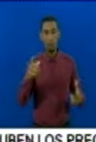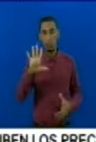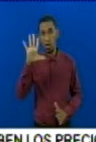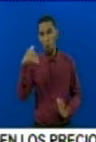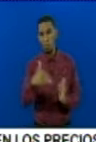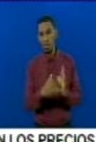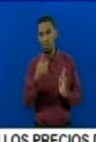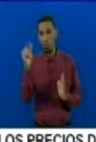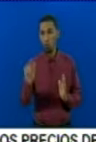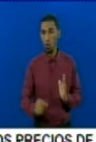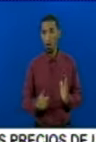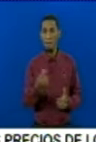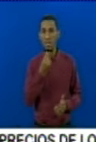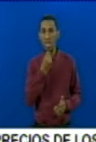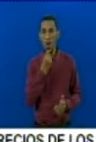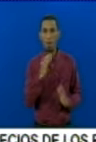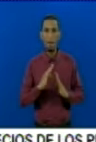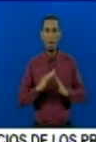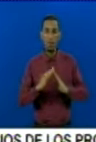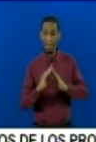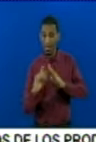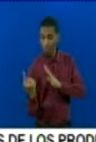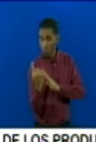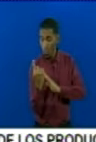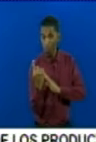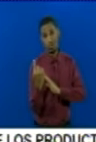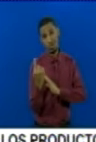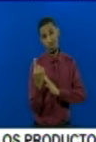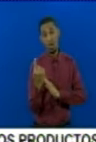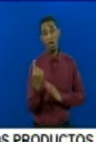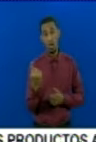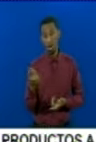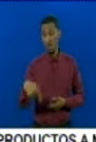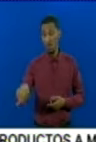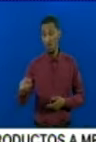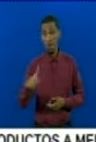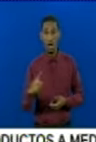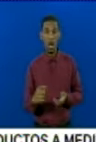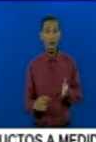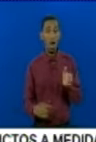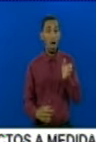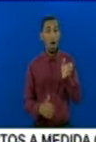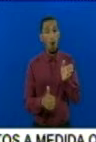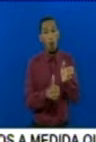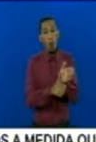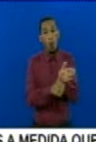hoy viven solos y que sabemos que son jubilados o asistenciados y que no